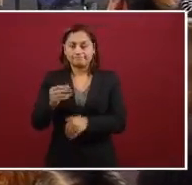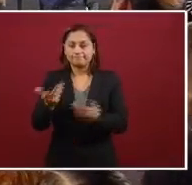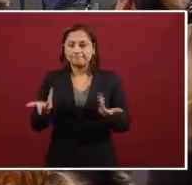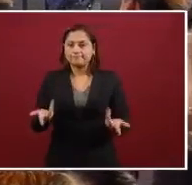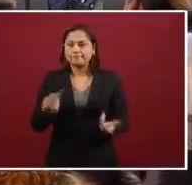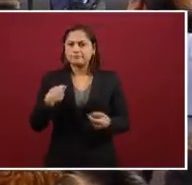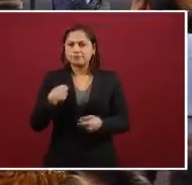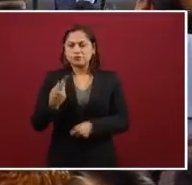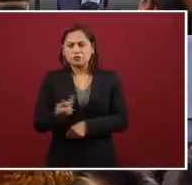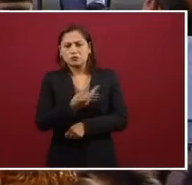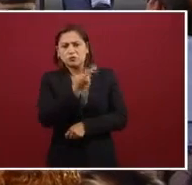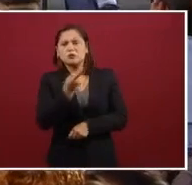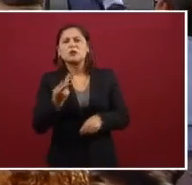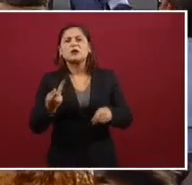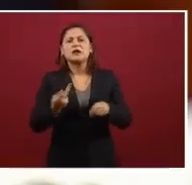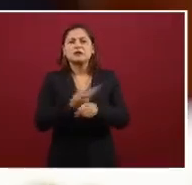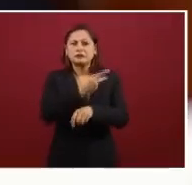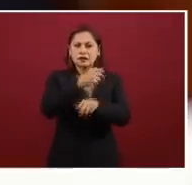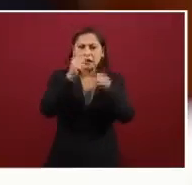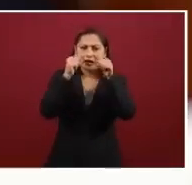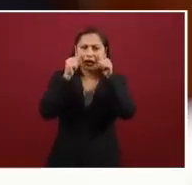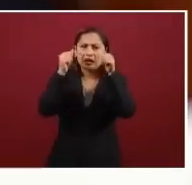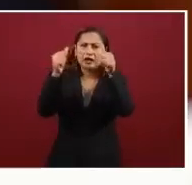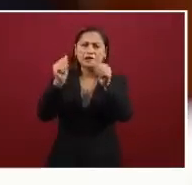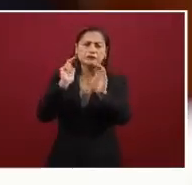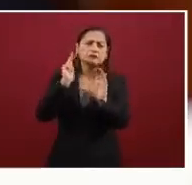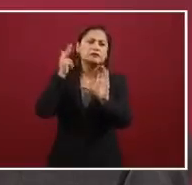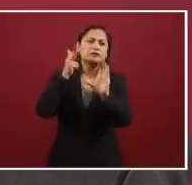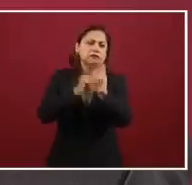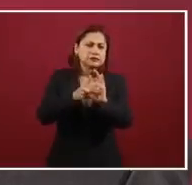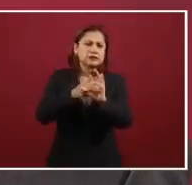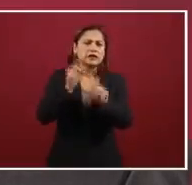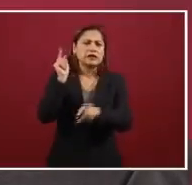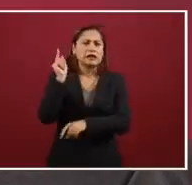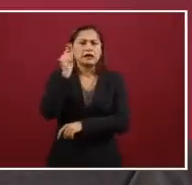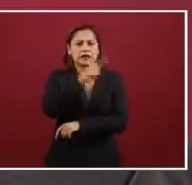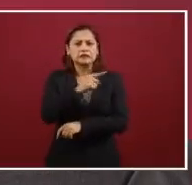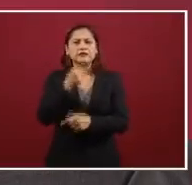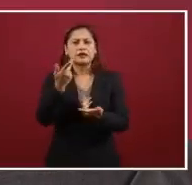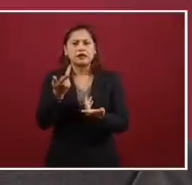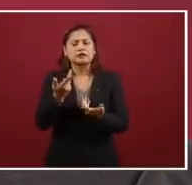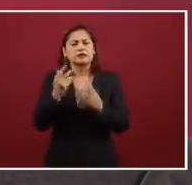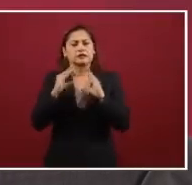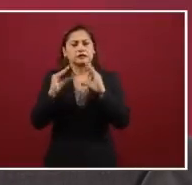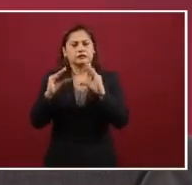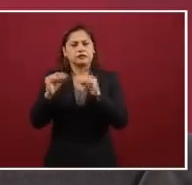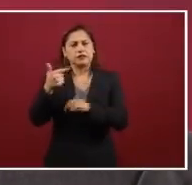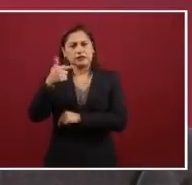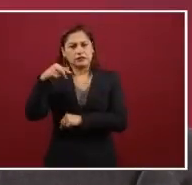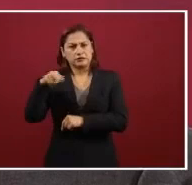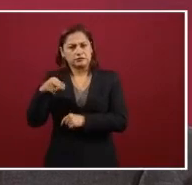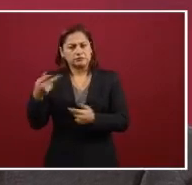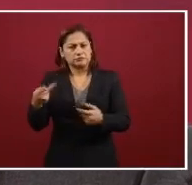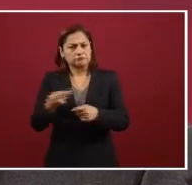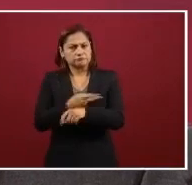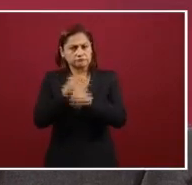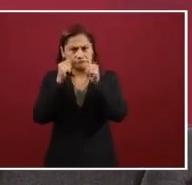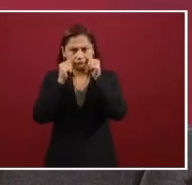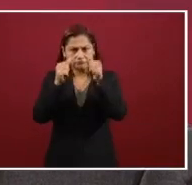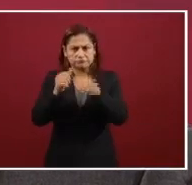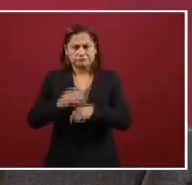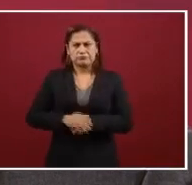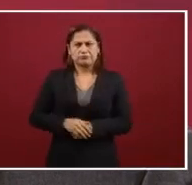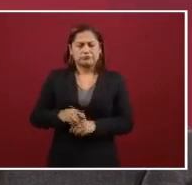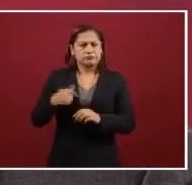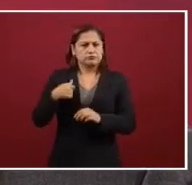estos albergues y entrenar a la Guardia Nacional? Bueno, le haría yo una precisión, hasta donde tenemos información, no hubo ningún